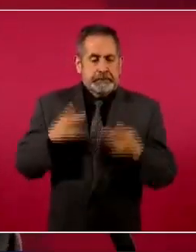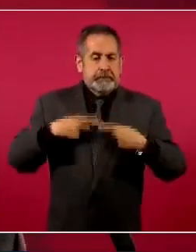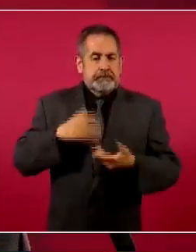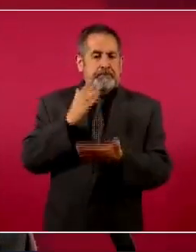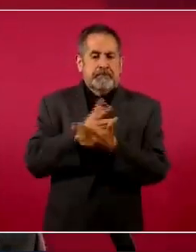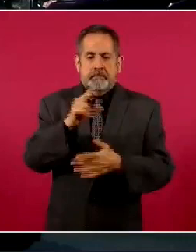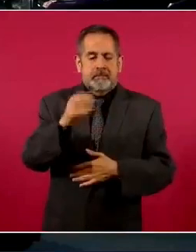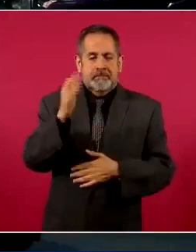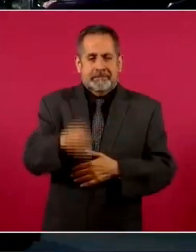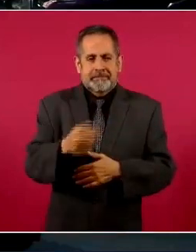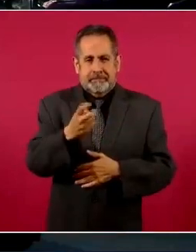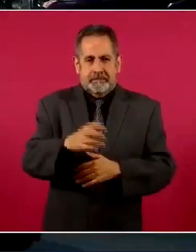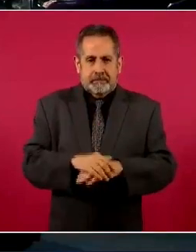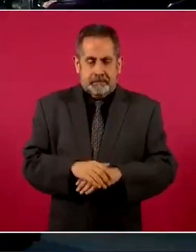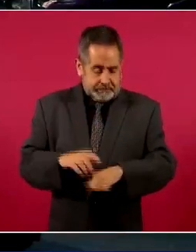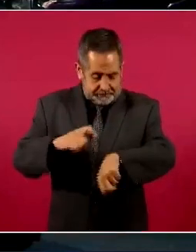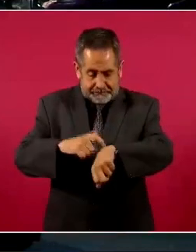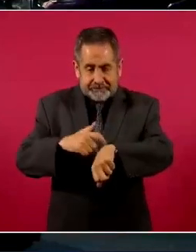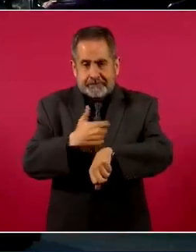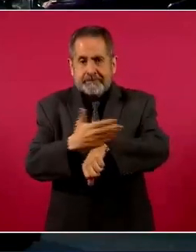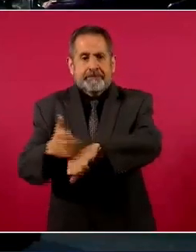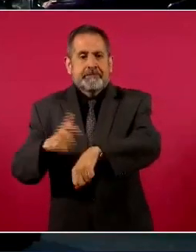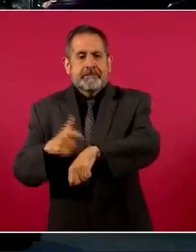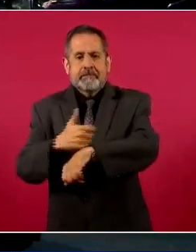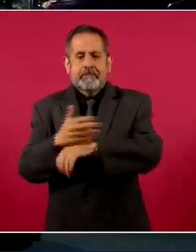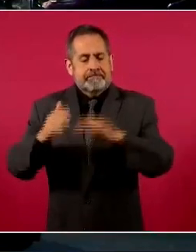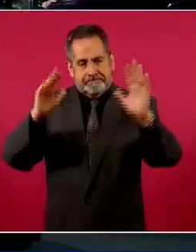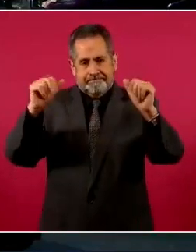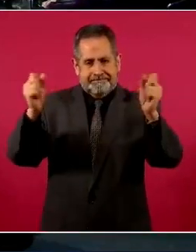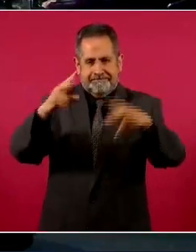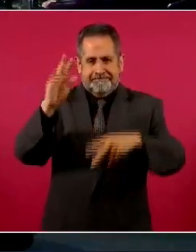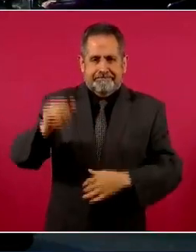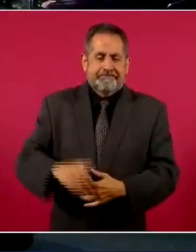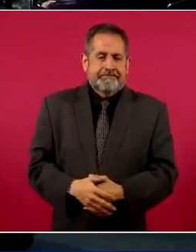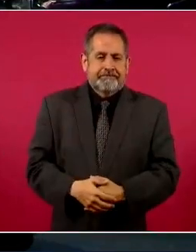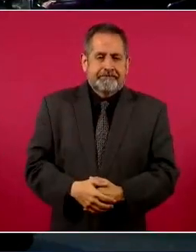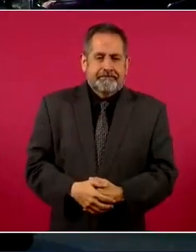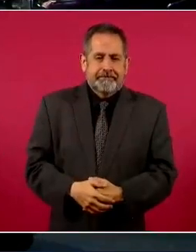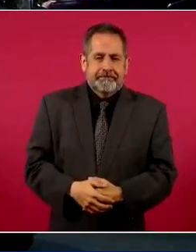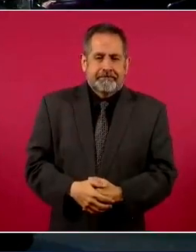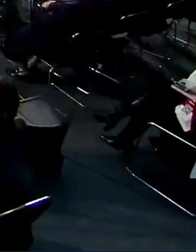no acepta eso. Se nos pasó el tiempo completamente. Ahí nos vemos.